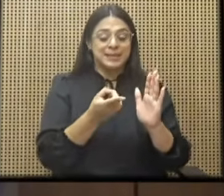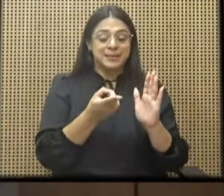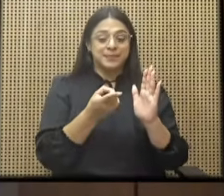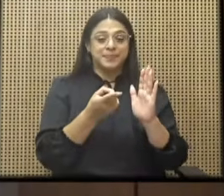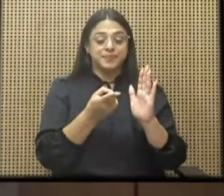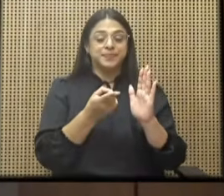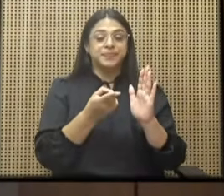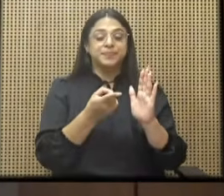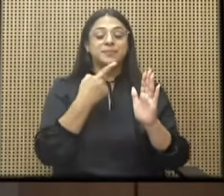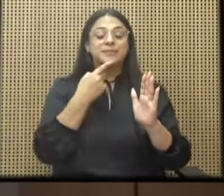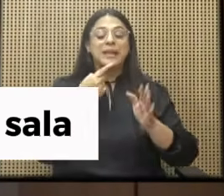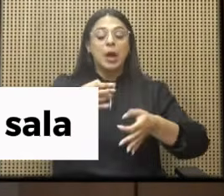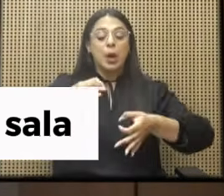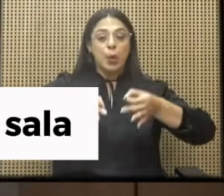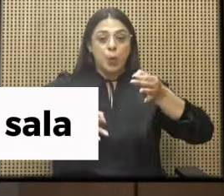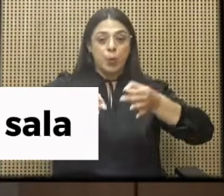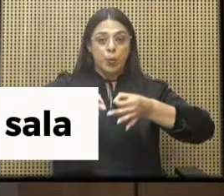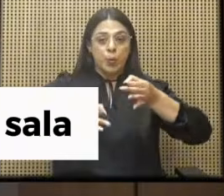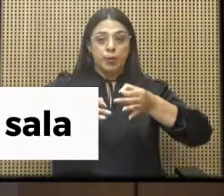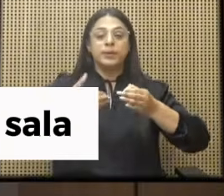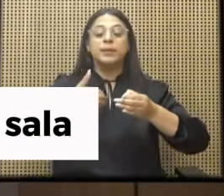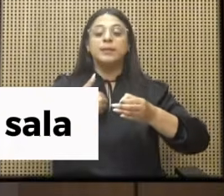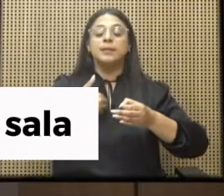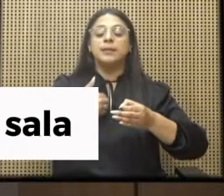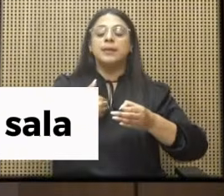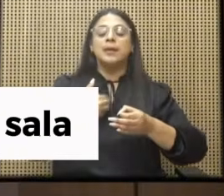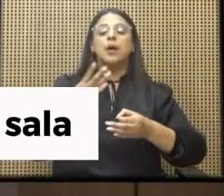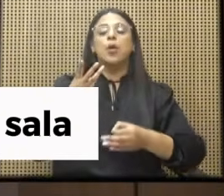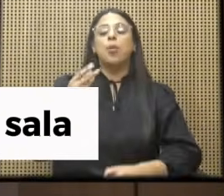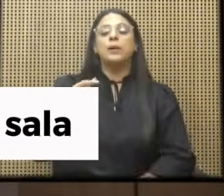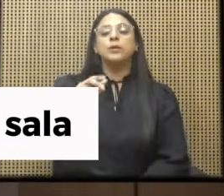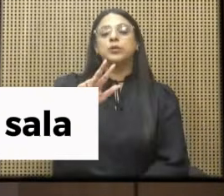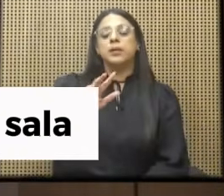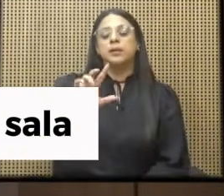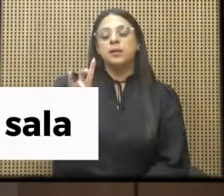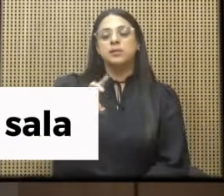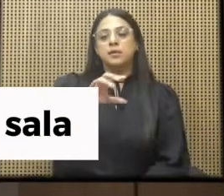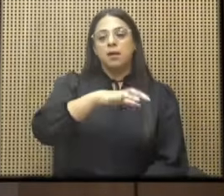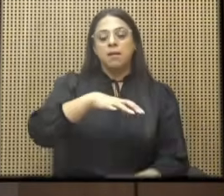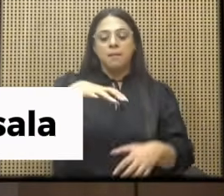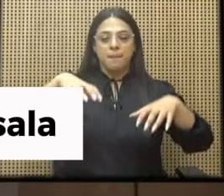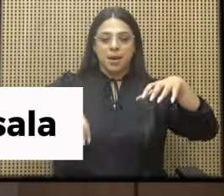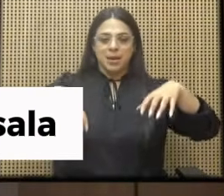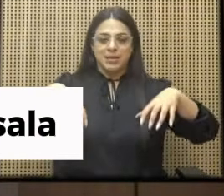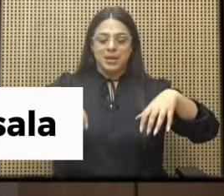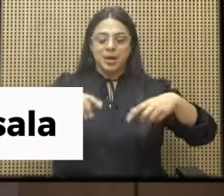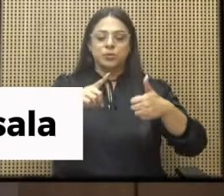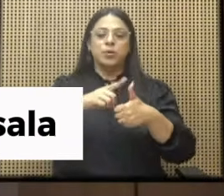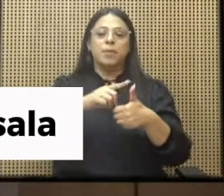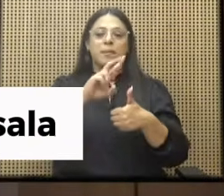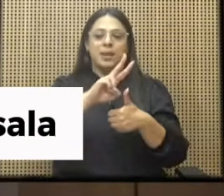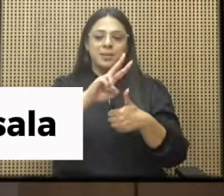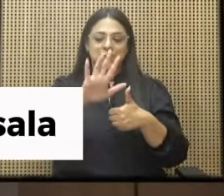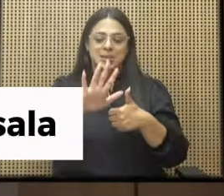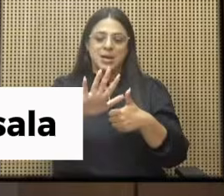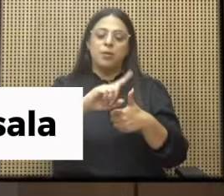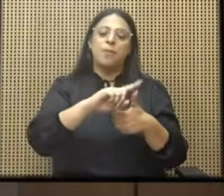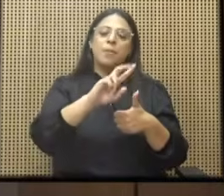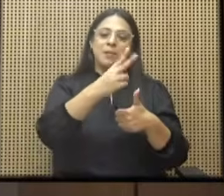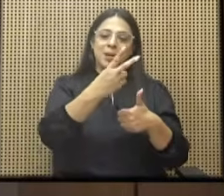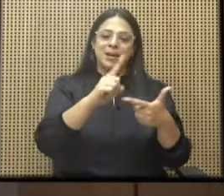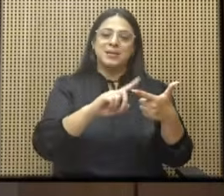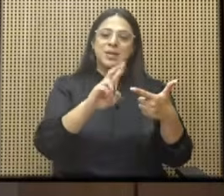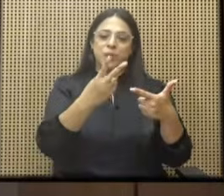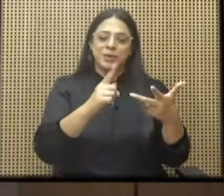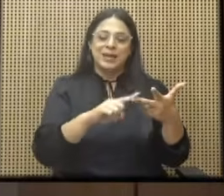la Corte cuenta con 37 magistrados suplentes, 25 de la Sala Primera, Segunda y Tercera y 12 de la